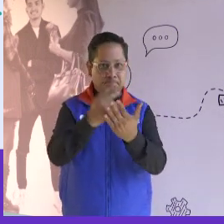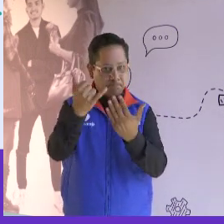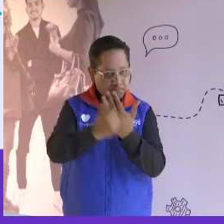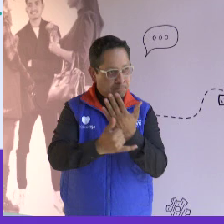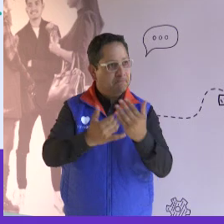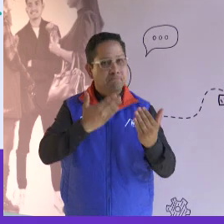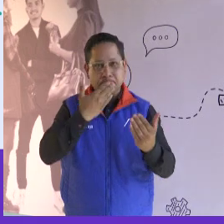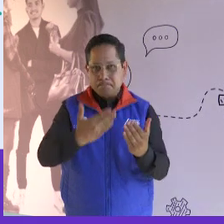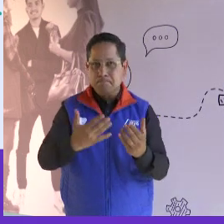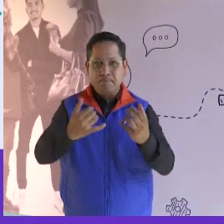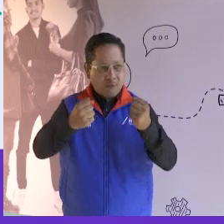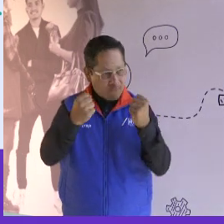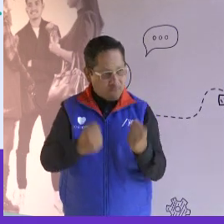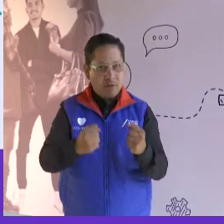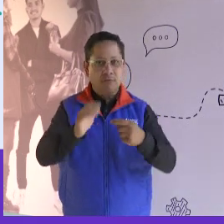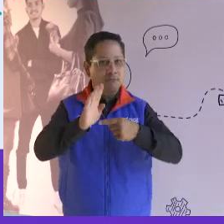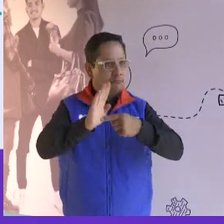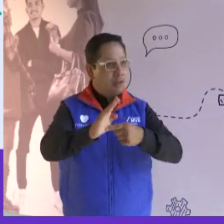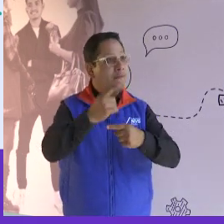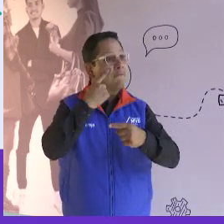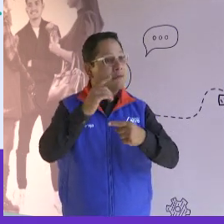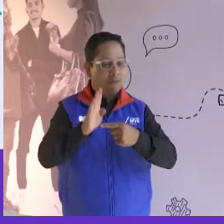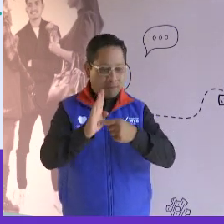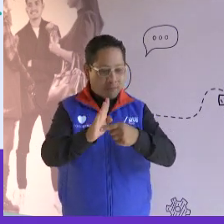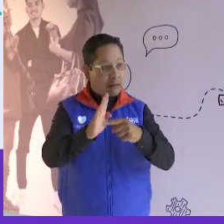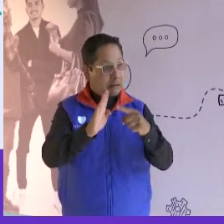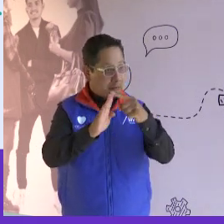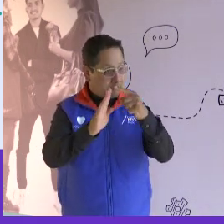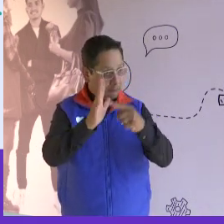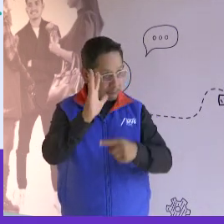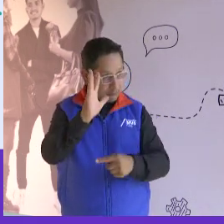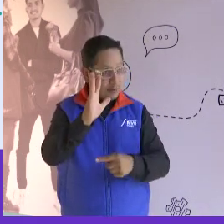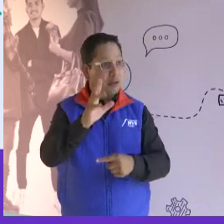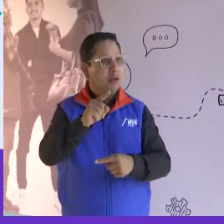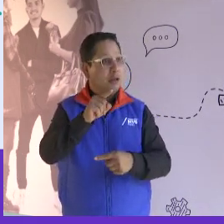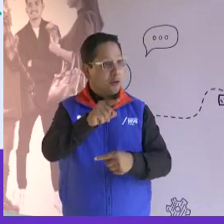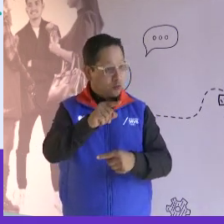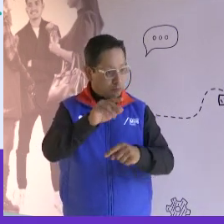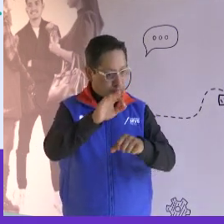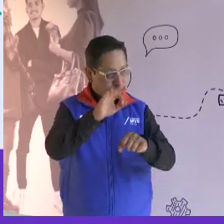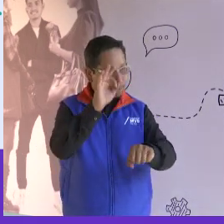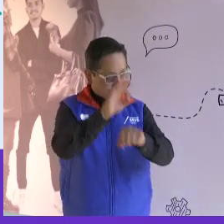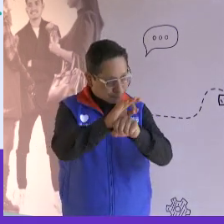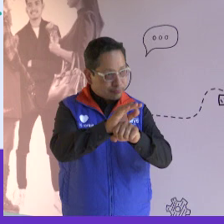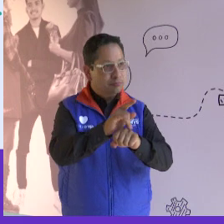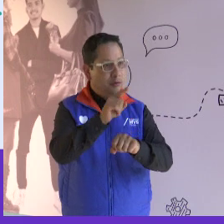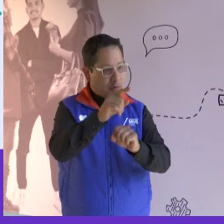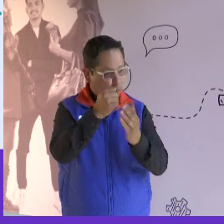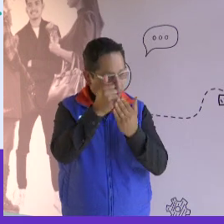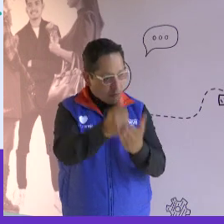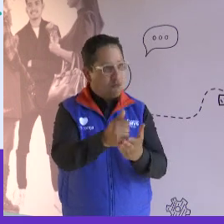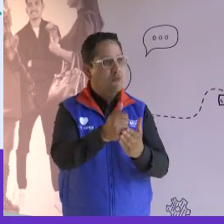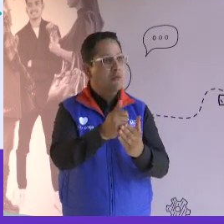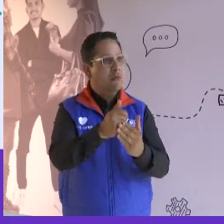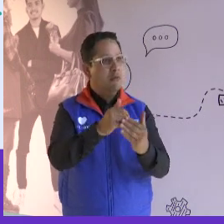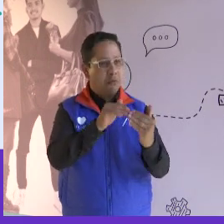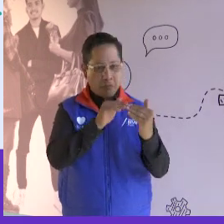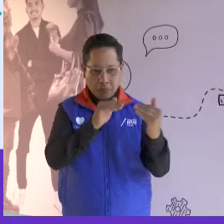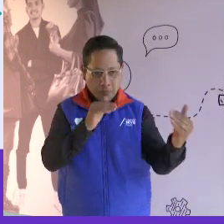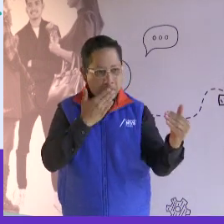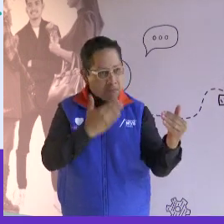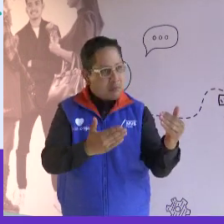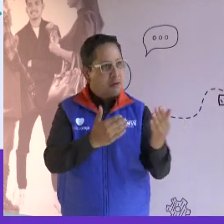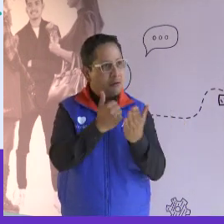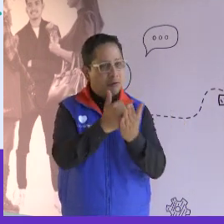que puedan hacer que lo que van a generar ellos también les contribuya y sea un ganar-ganar, ¿no? Uh-huh. Por ejemplo, trabajamos